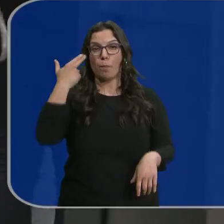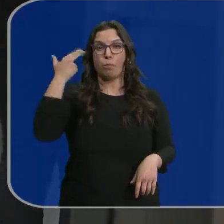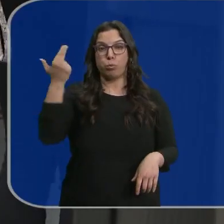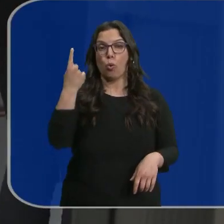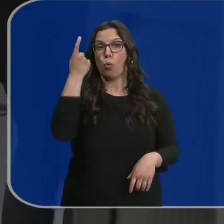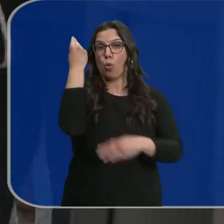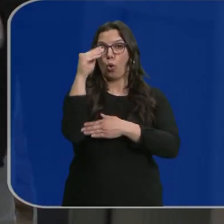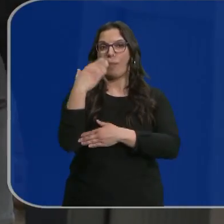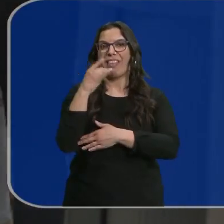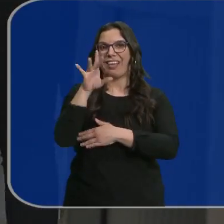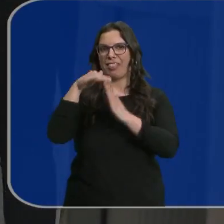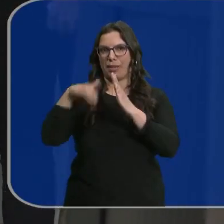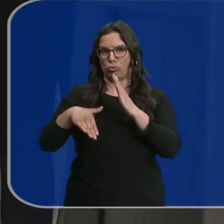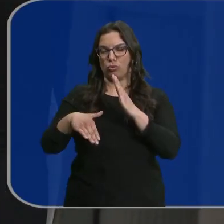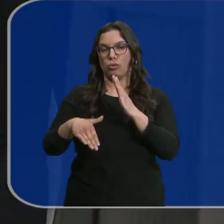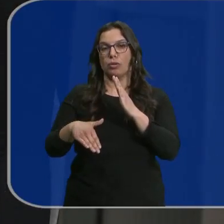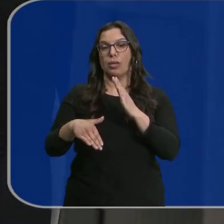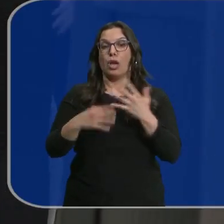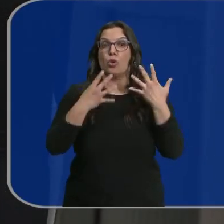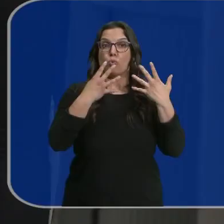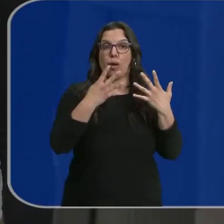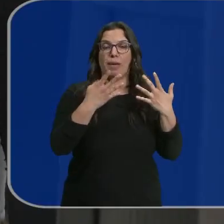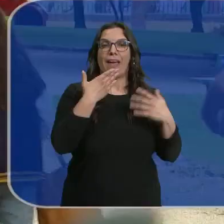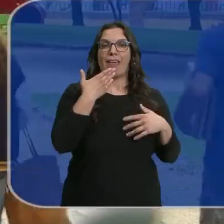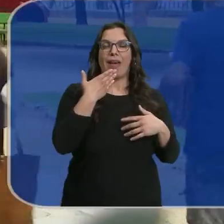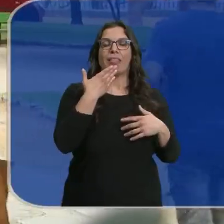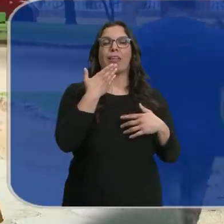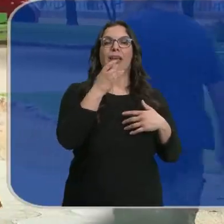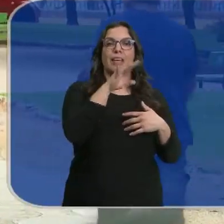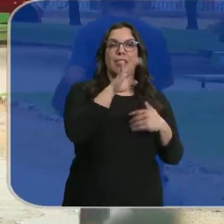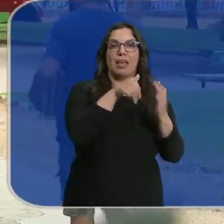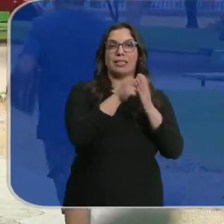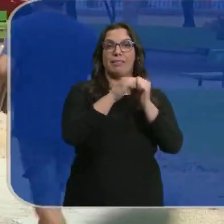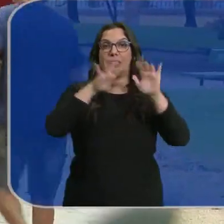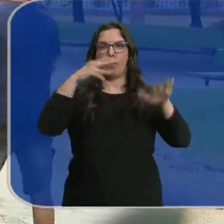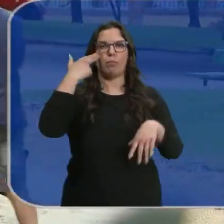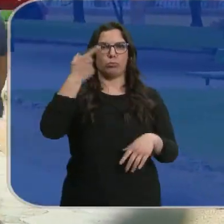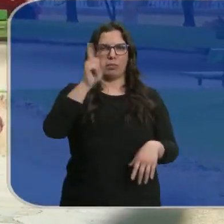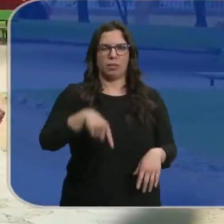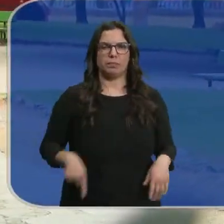se suicidó un joven menor de 15 años y 9 de entre 15 y 29 años.